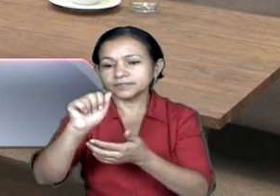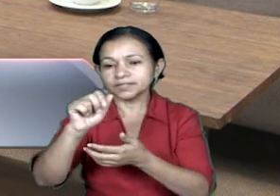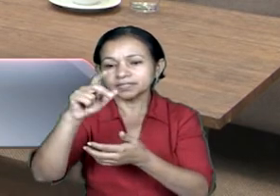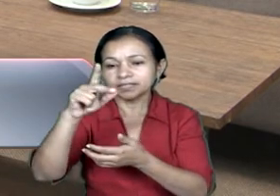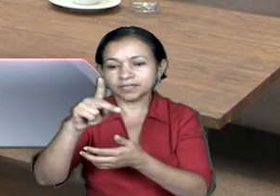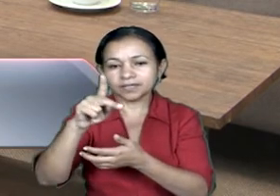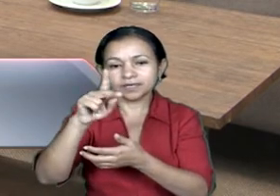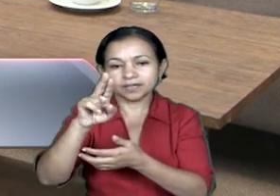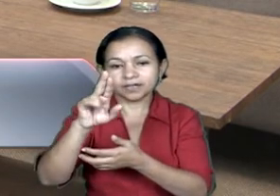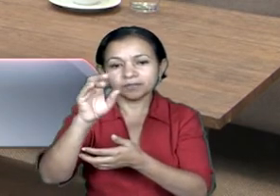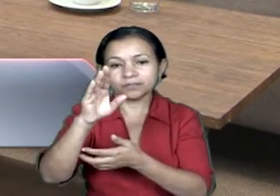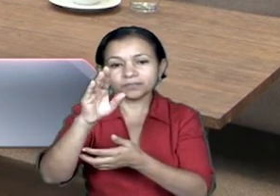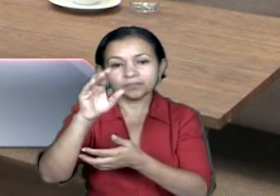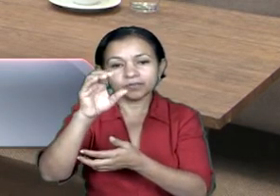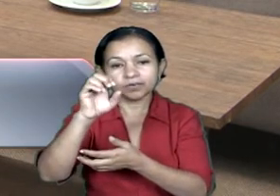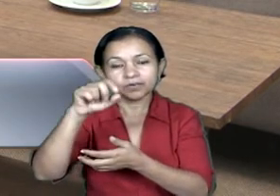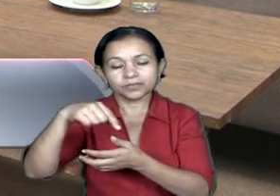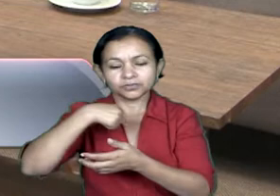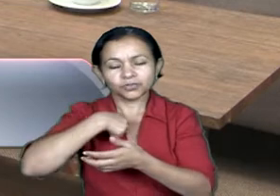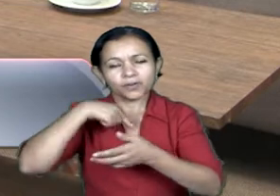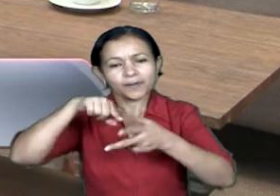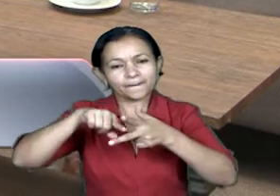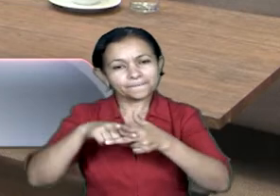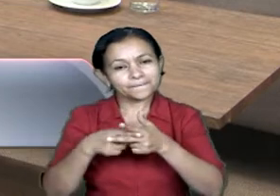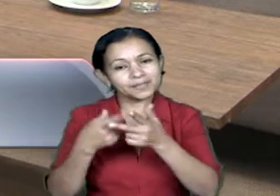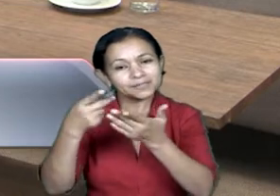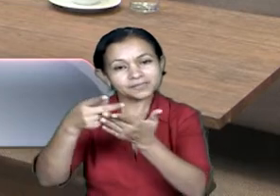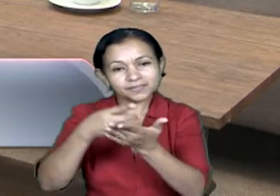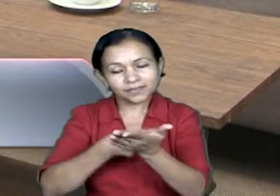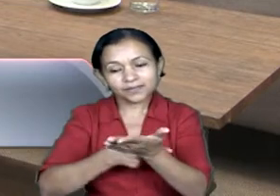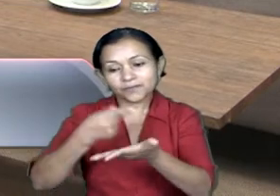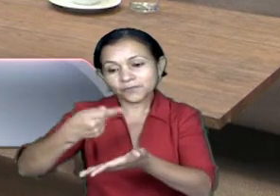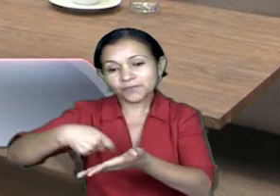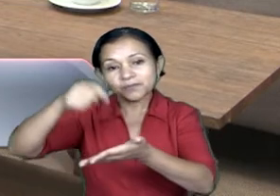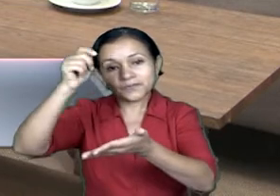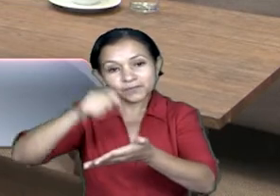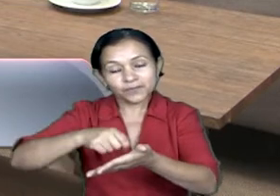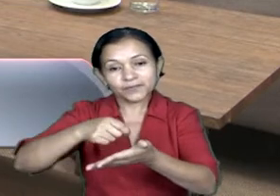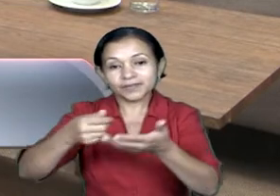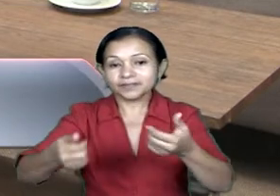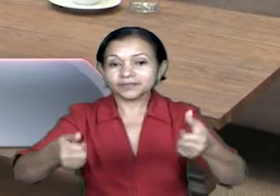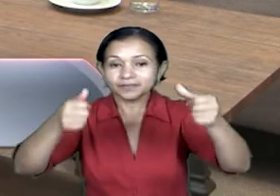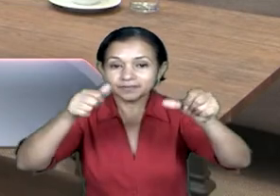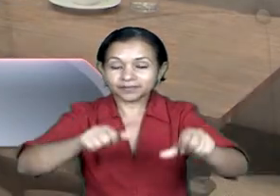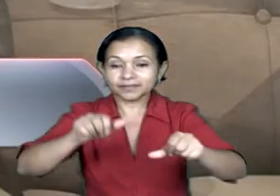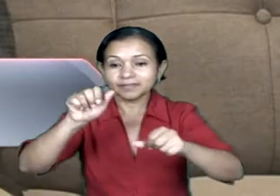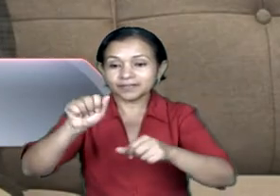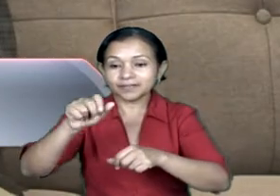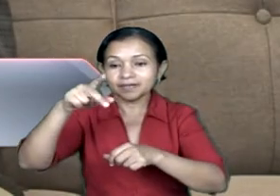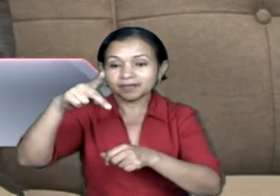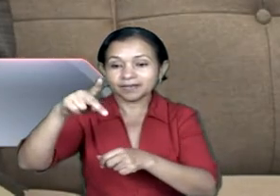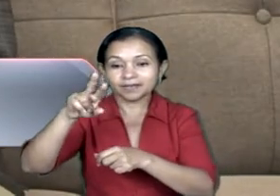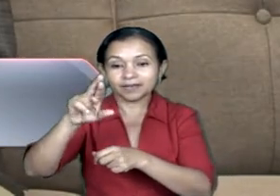Aproquen. Okay. Ese proyecto yo lo comencé. Yo firmé ese convenio con Aproquen, con